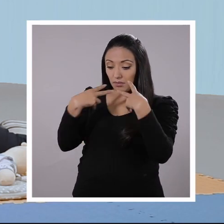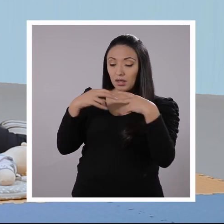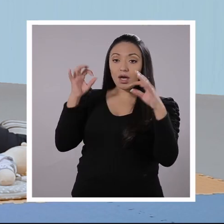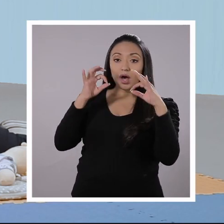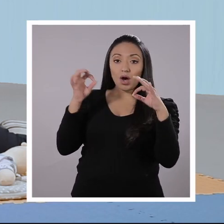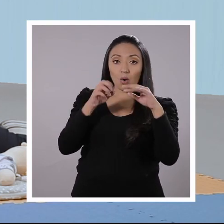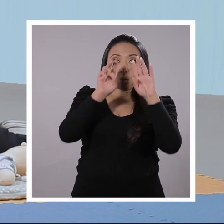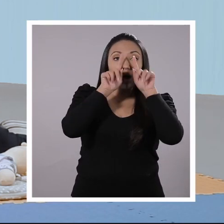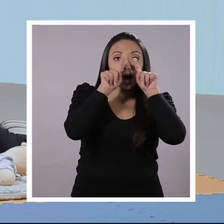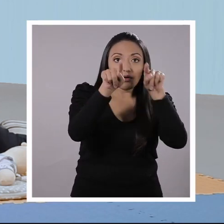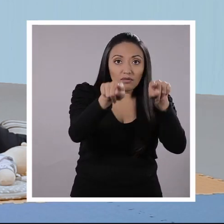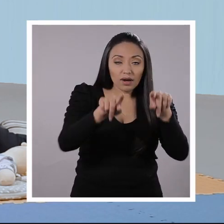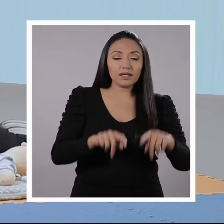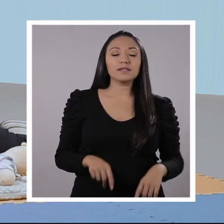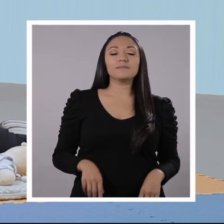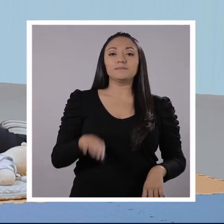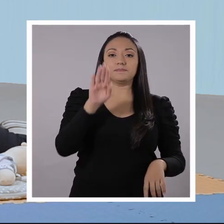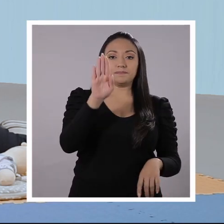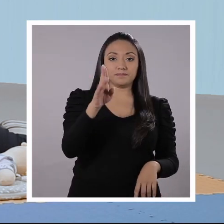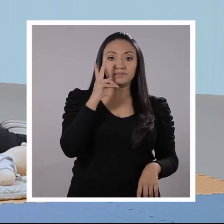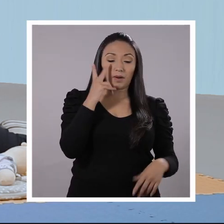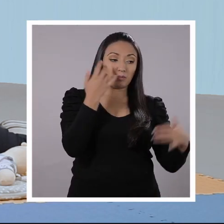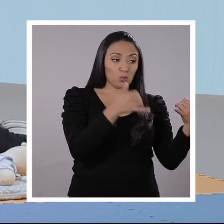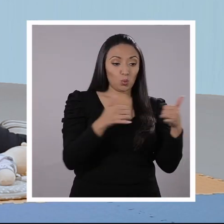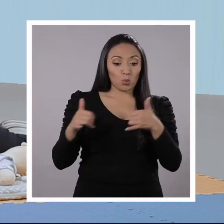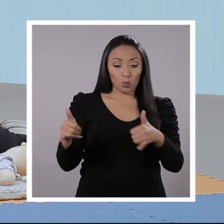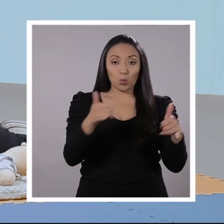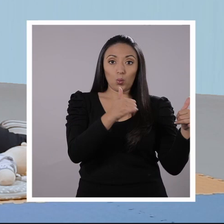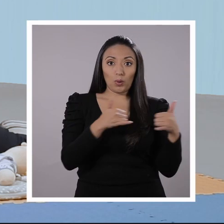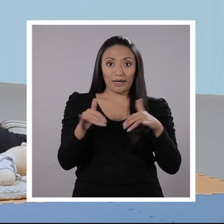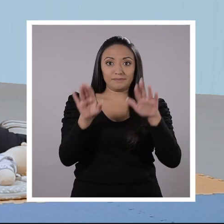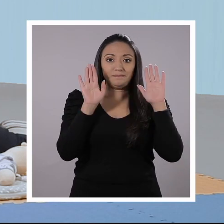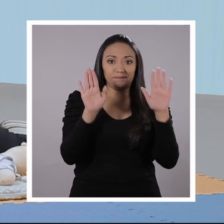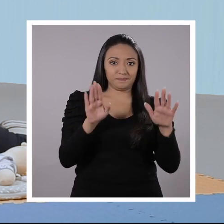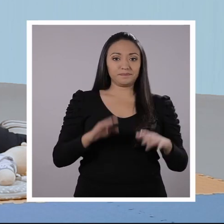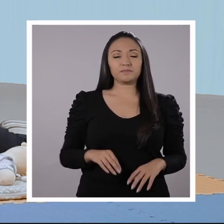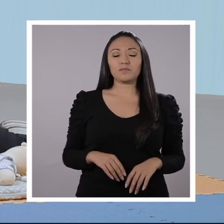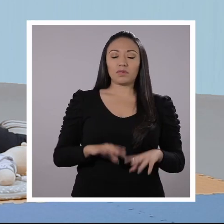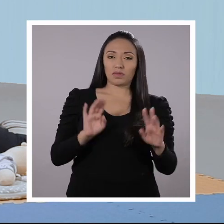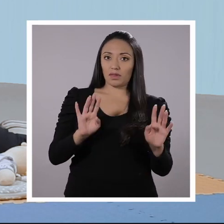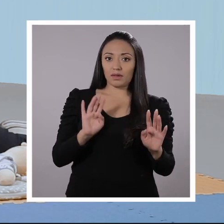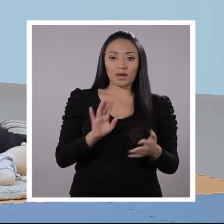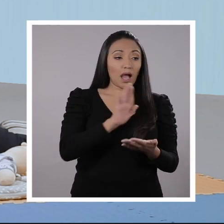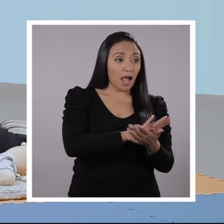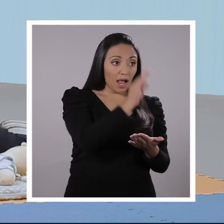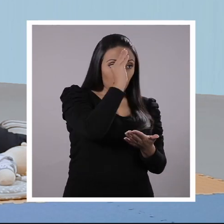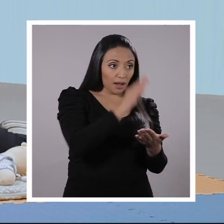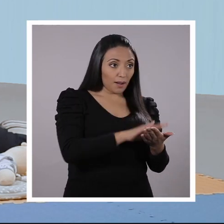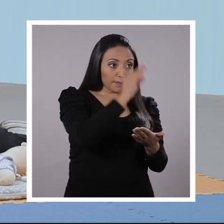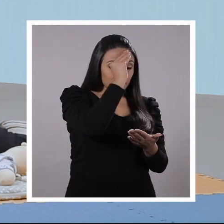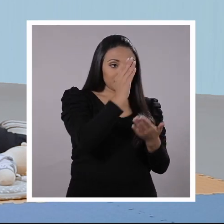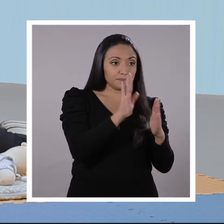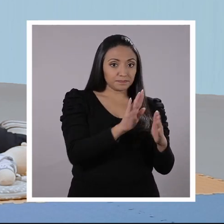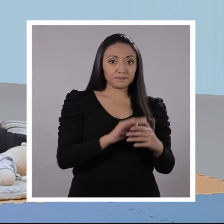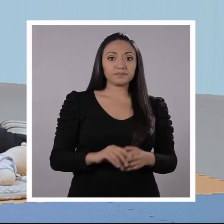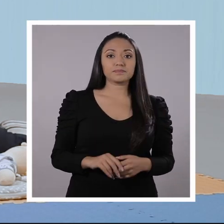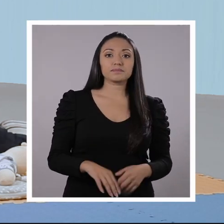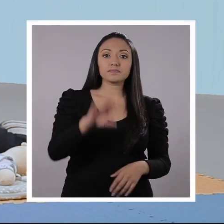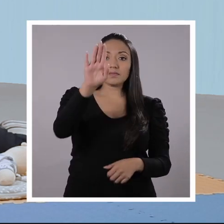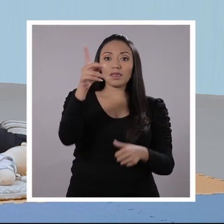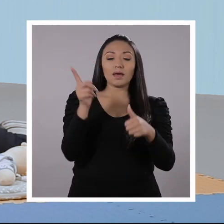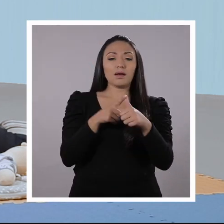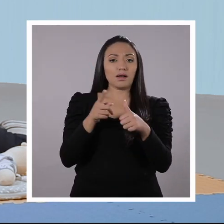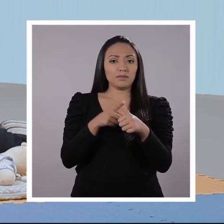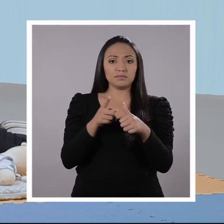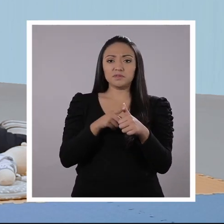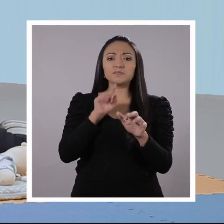nosotros cuando los marcamos o que miren hacia el frente. Entonces vamos a jugar un poco con esas posiciones, ¿te parece? Sí, me encanta. A ver, quiero aprender un poco más.